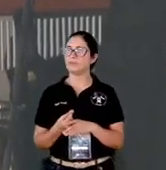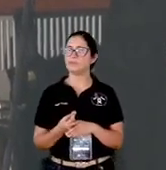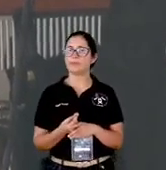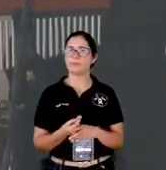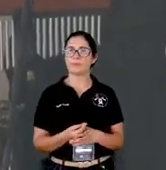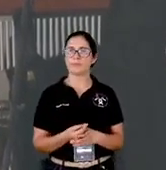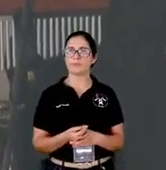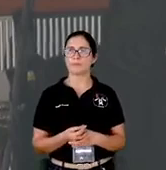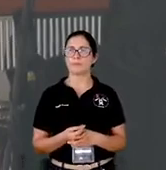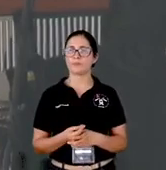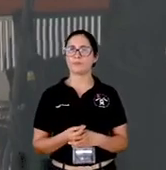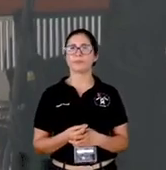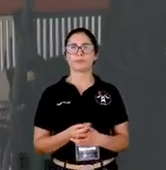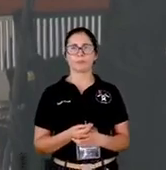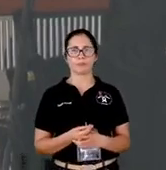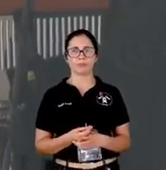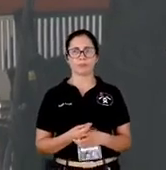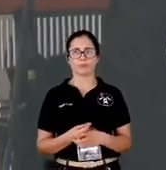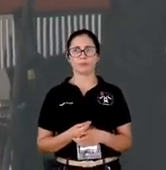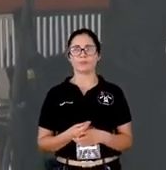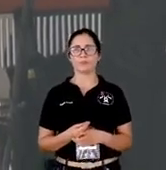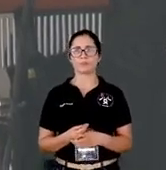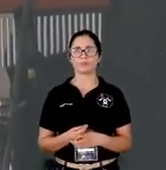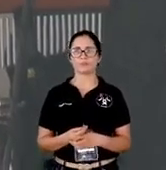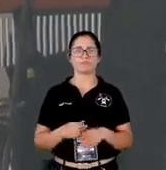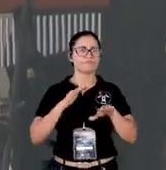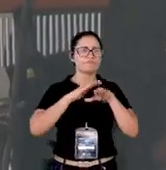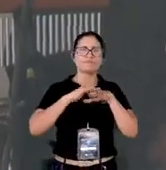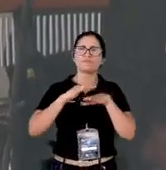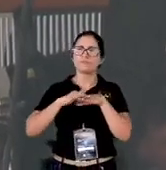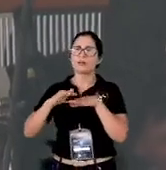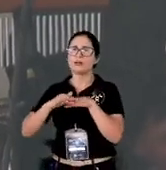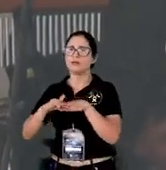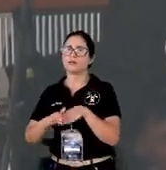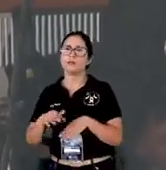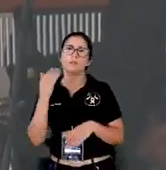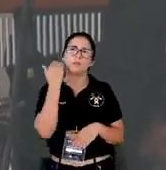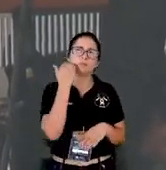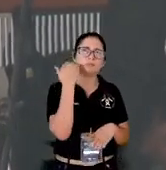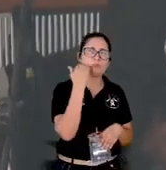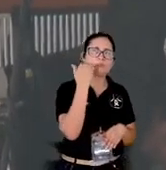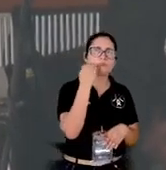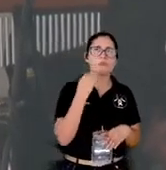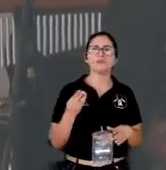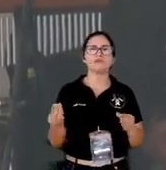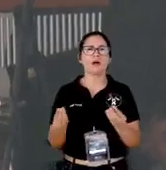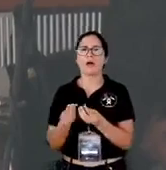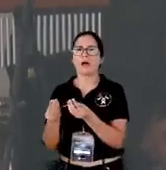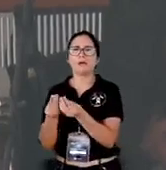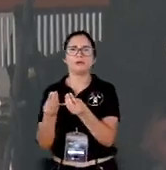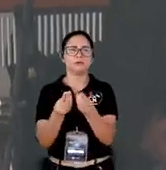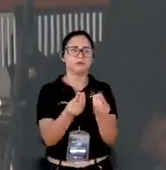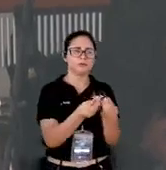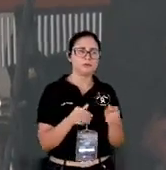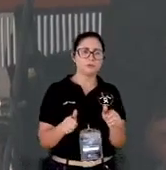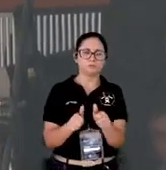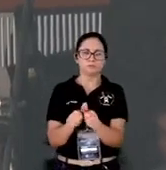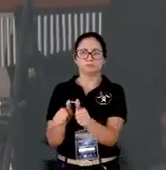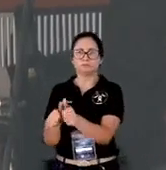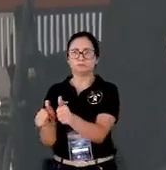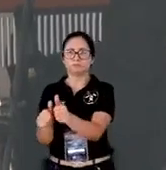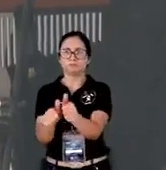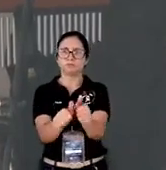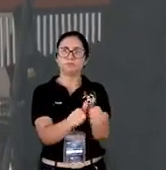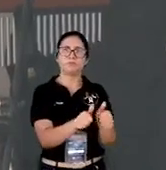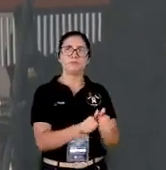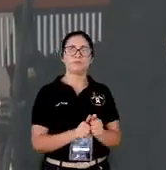especial a nuestra hermana Marisol Gil. Les invitamos, queridas compañeras, para que nos vamos ubicando en la parte de atrás.